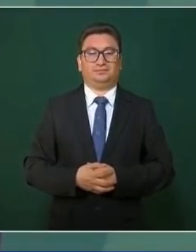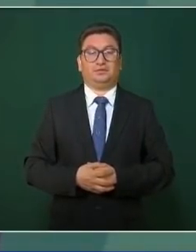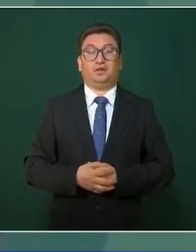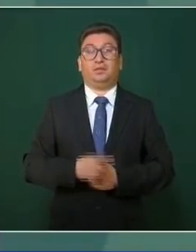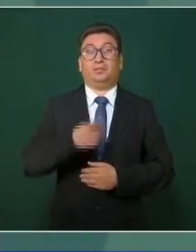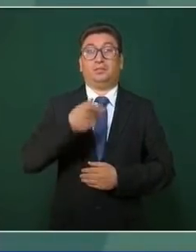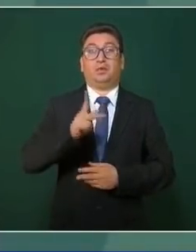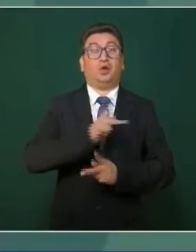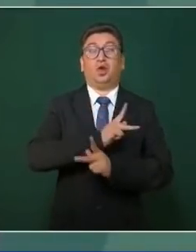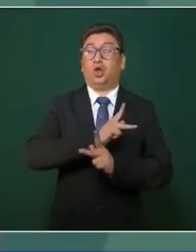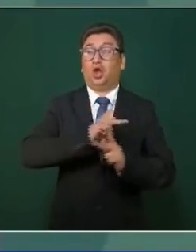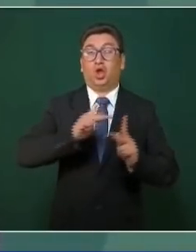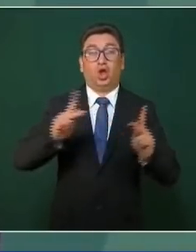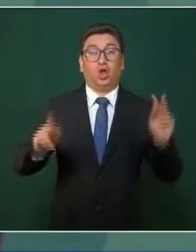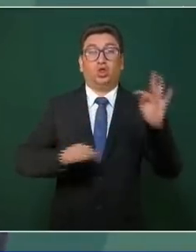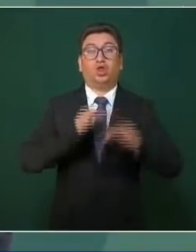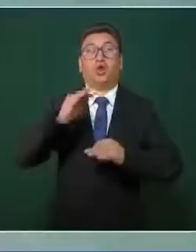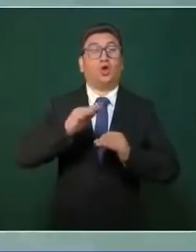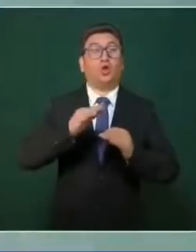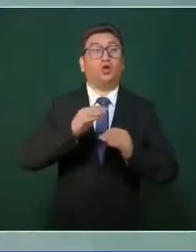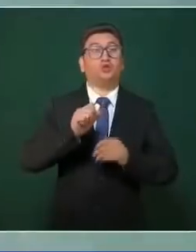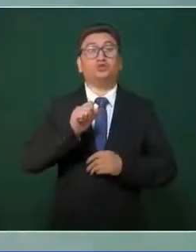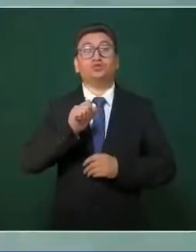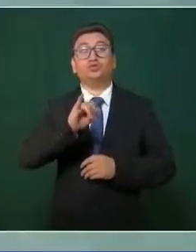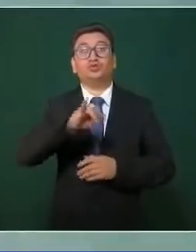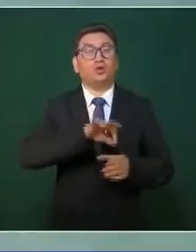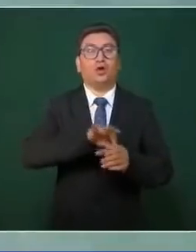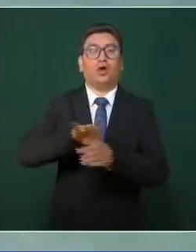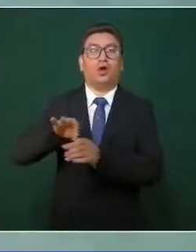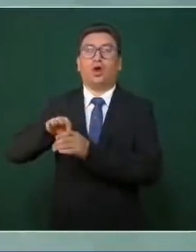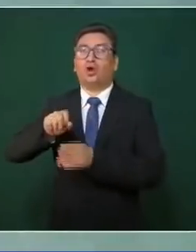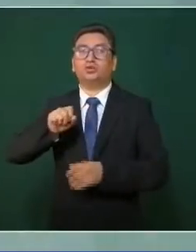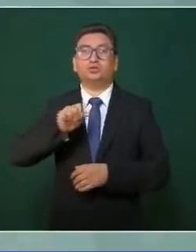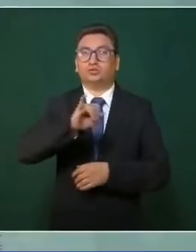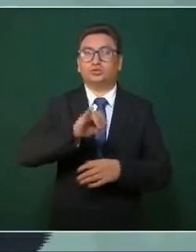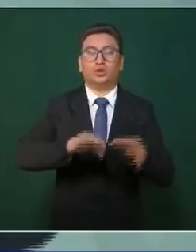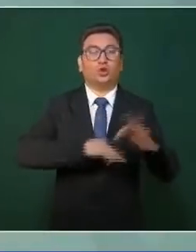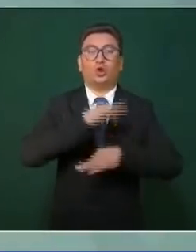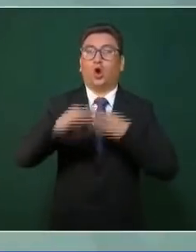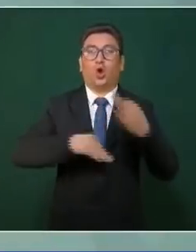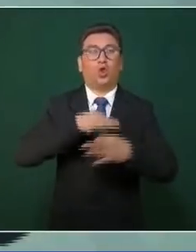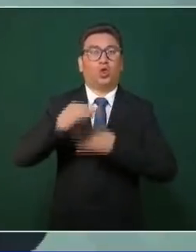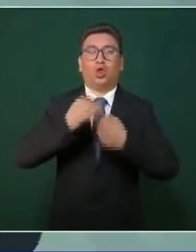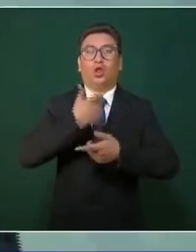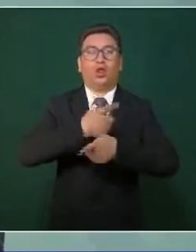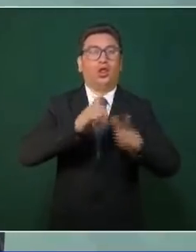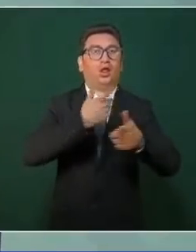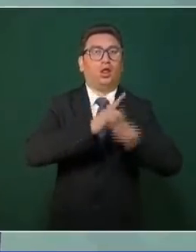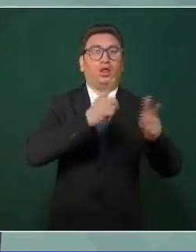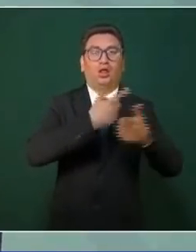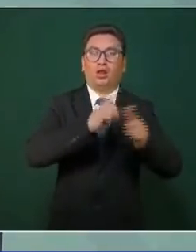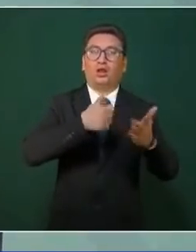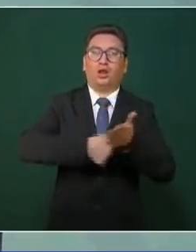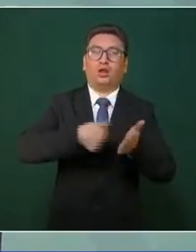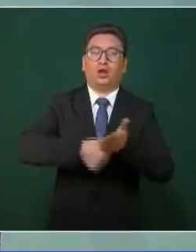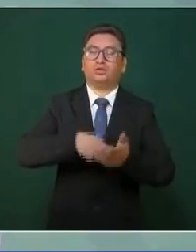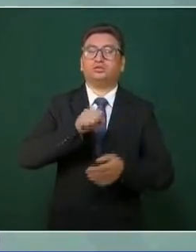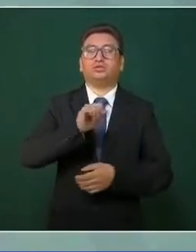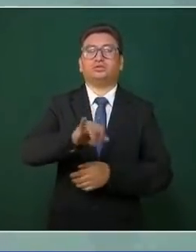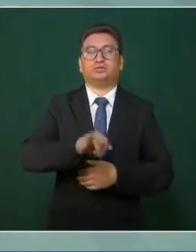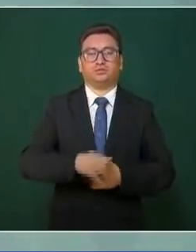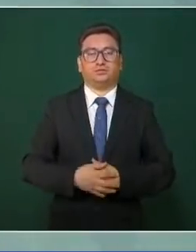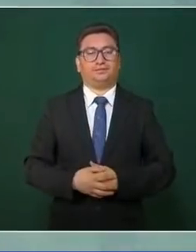todo lo aprobaban, todo en el periodo neoliberal.